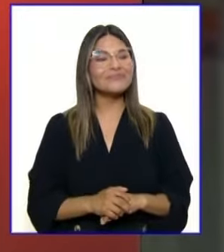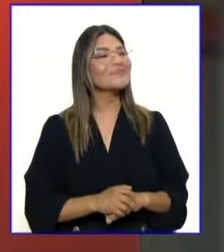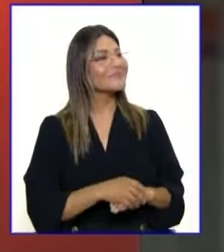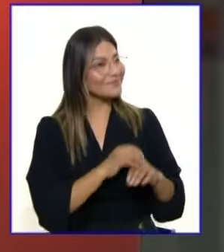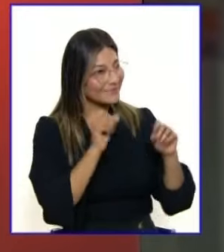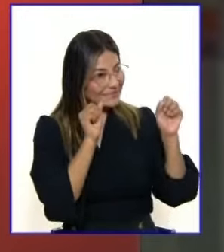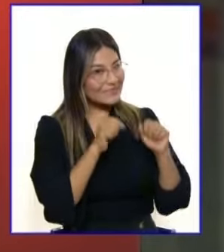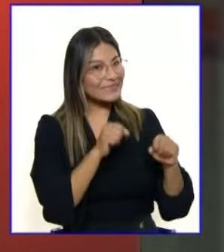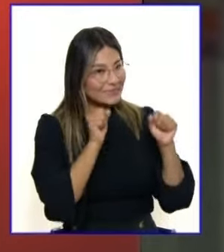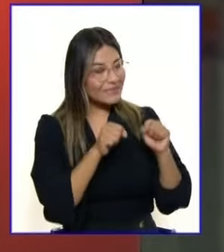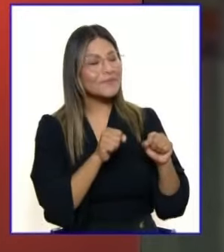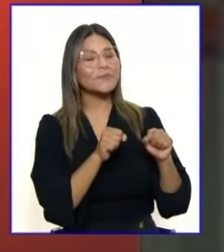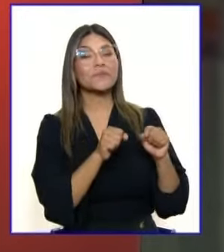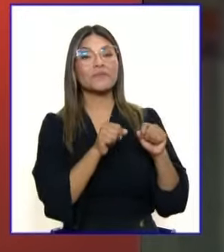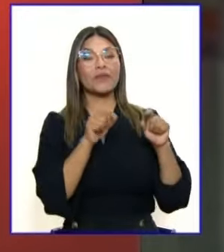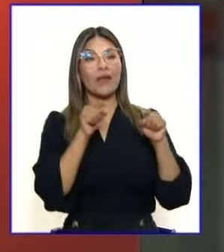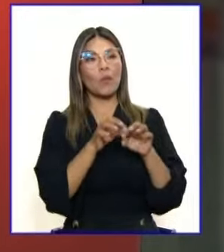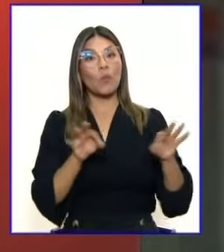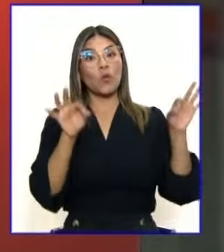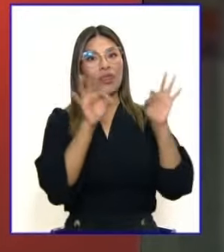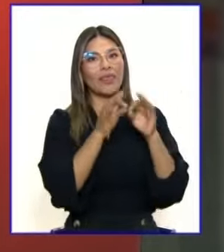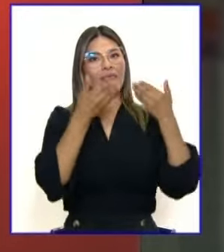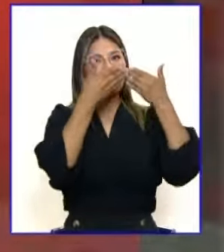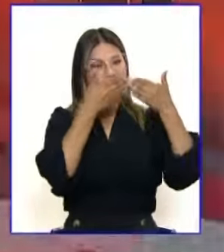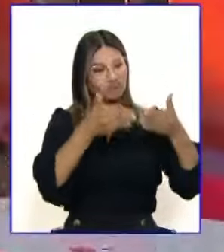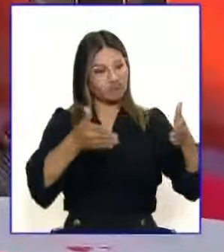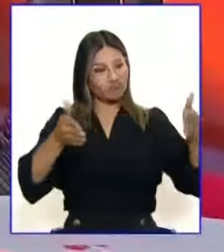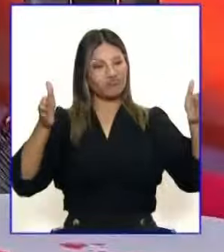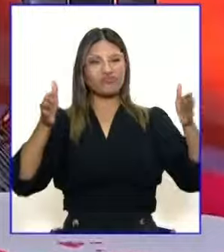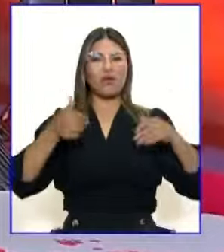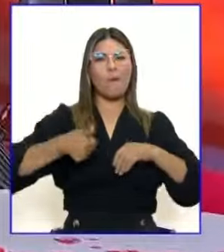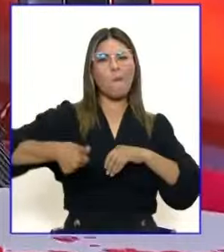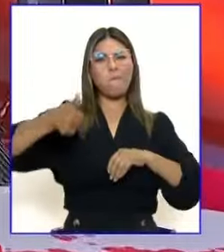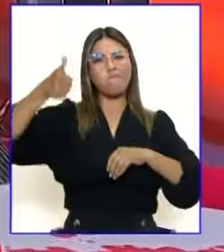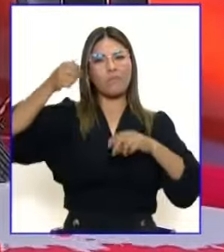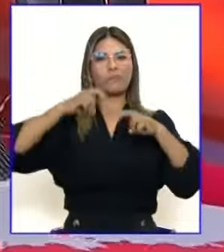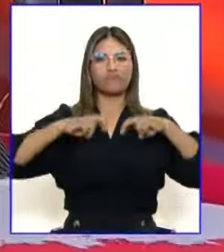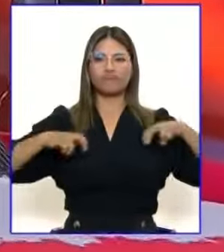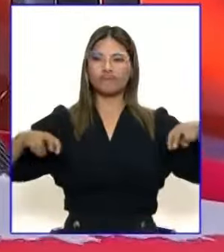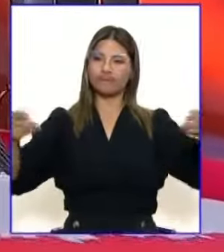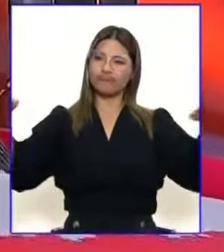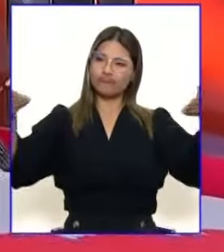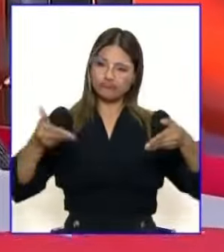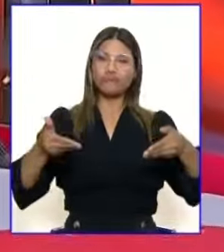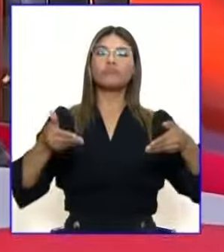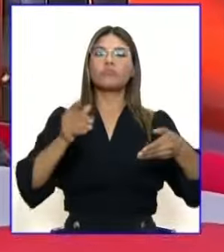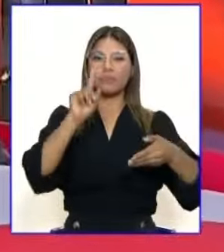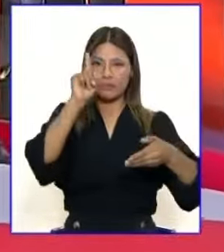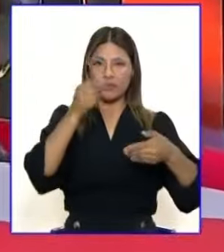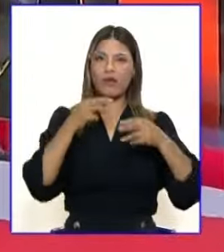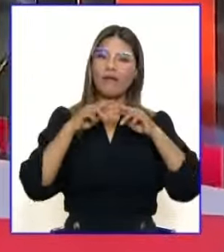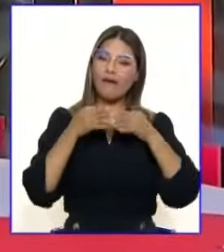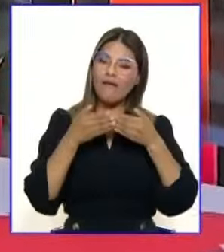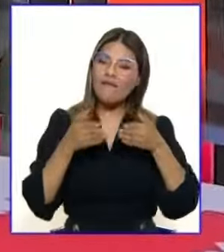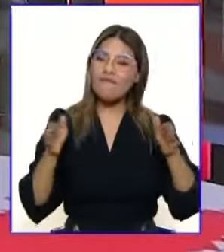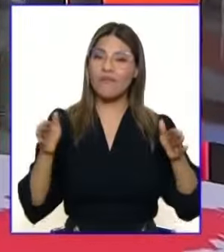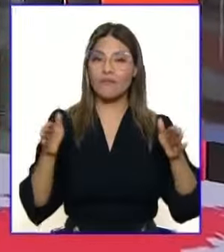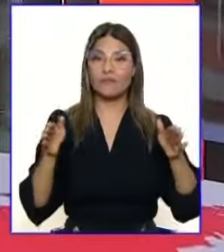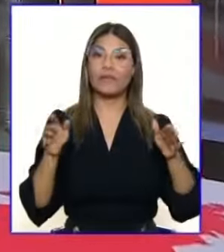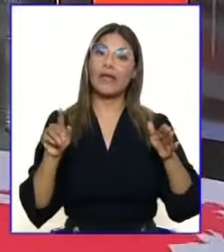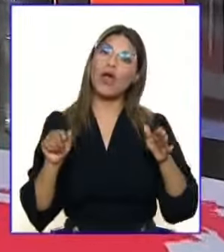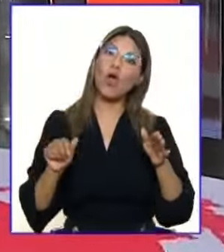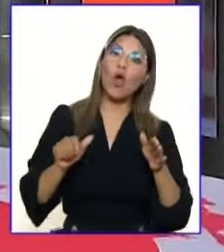va a darse la inauguración de la cumbre de altos ejecutivos de APEC. Va a tener lugar también la clausura de la reunión conjunta de